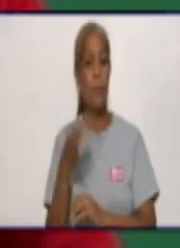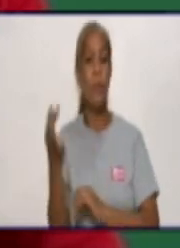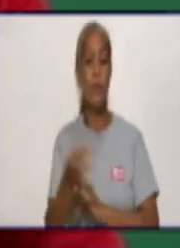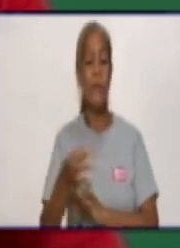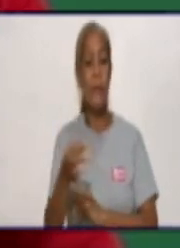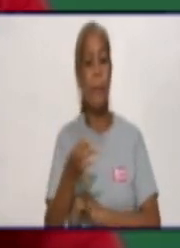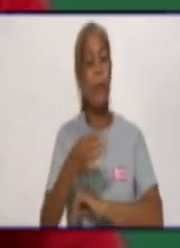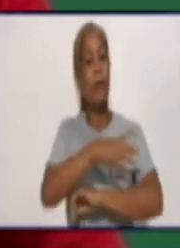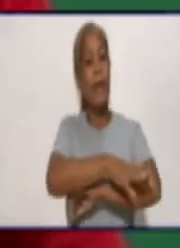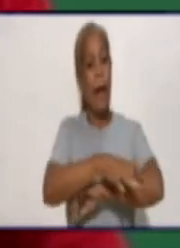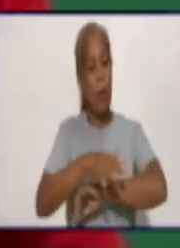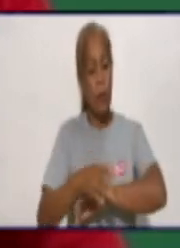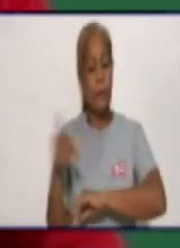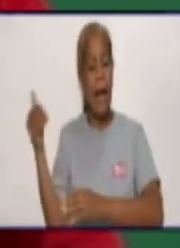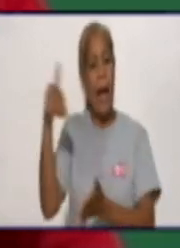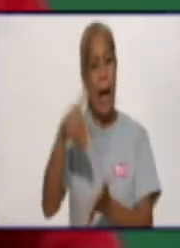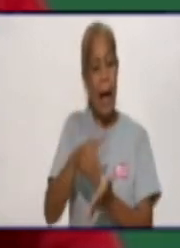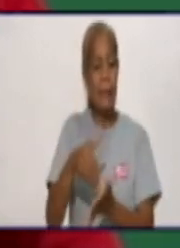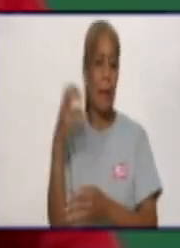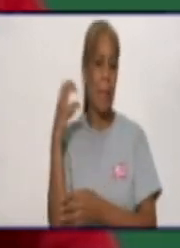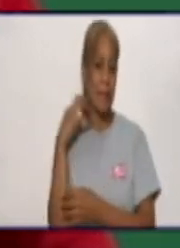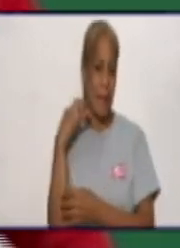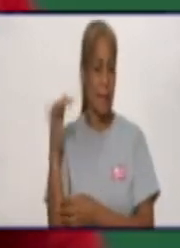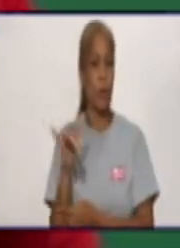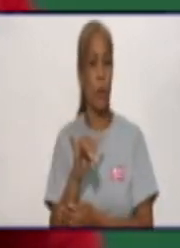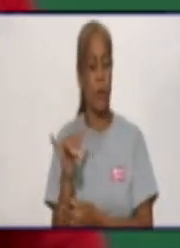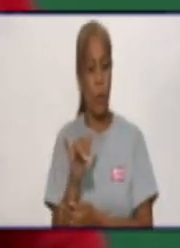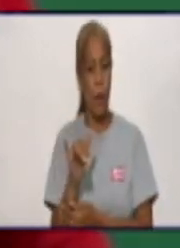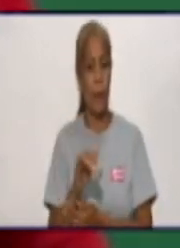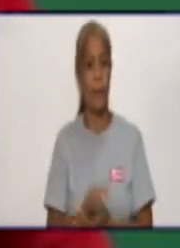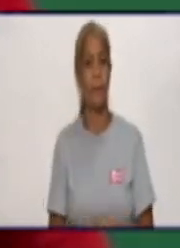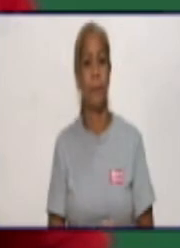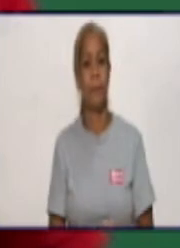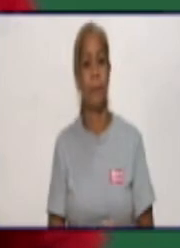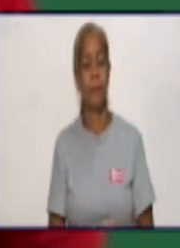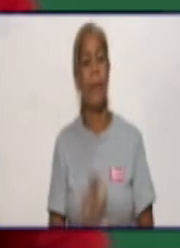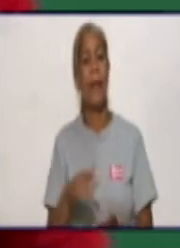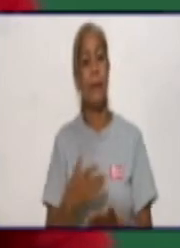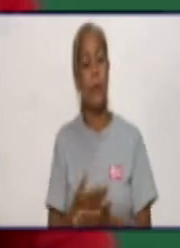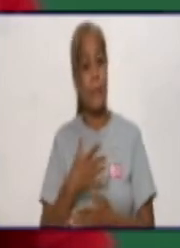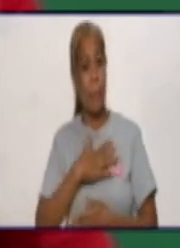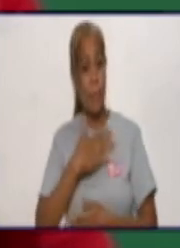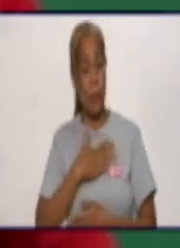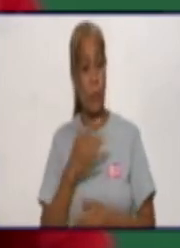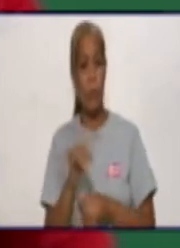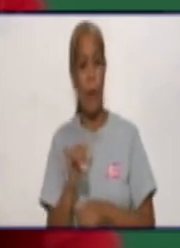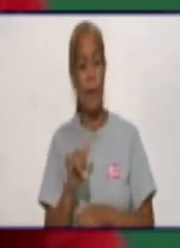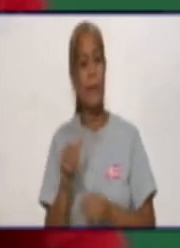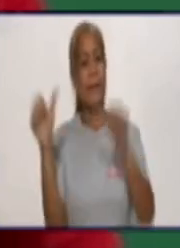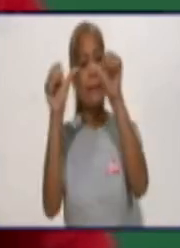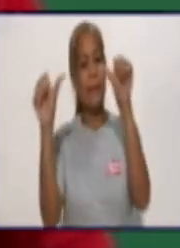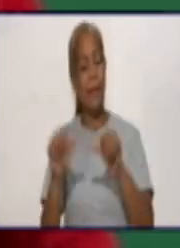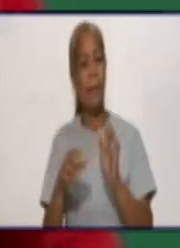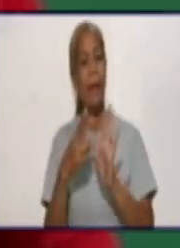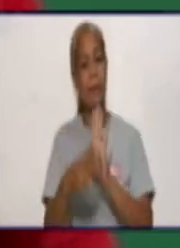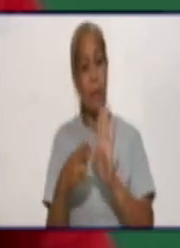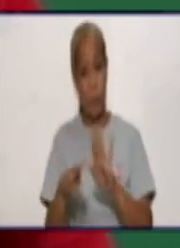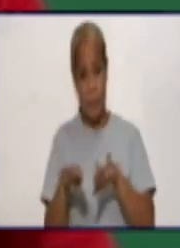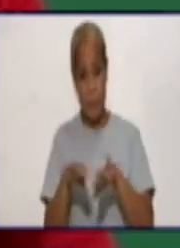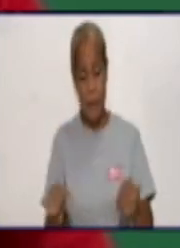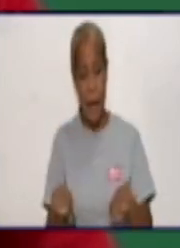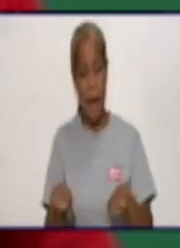ciudad de manzanillo el propio el propio sistema de ferrocarriles ya como restablecimiento del tren nacional que